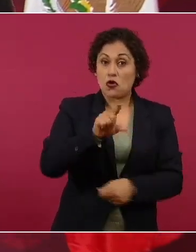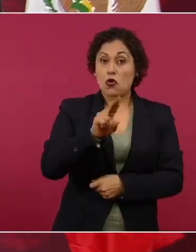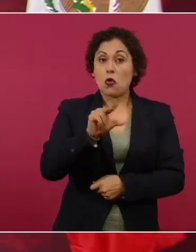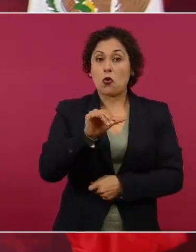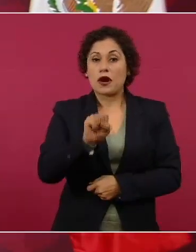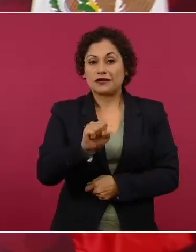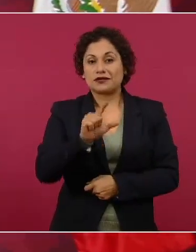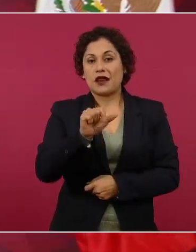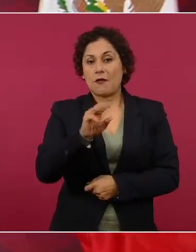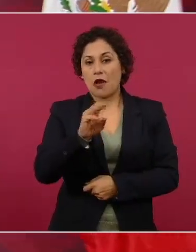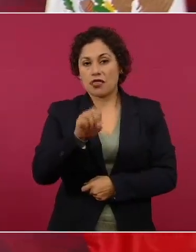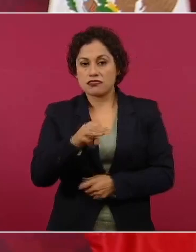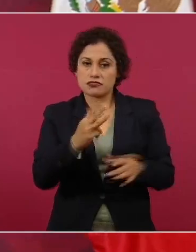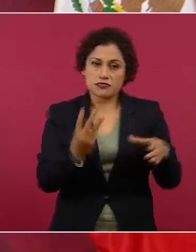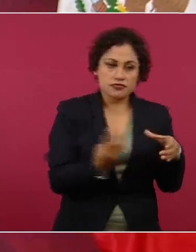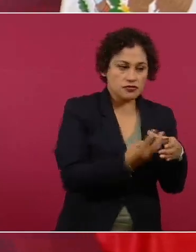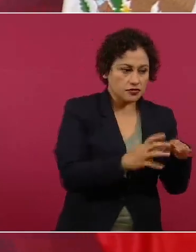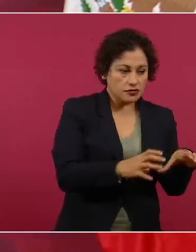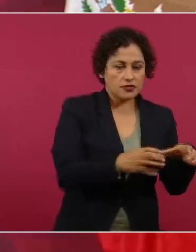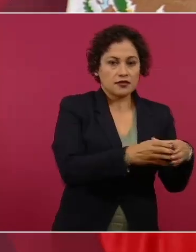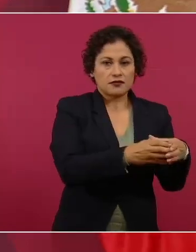desde entonces